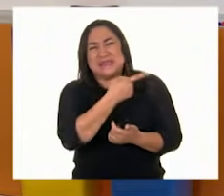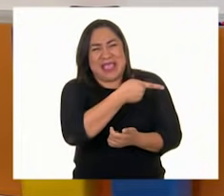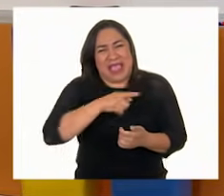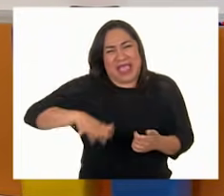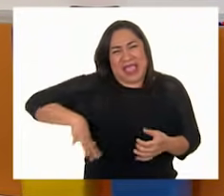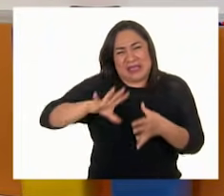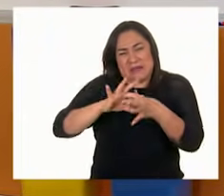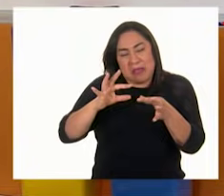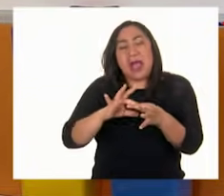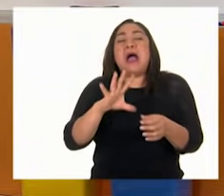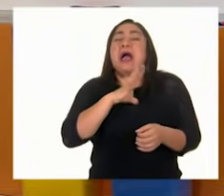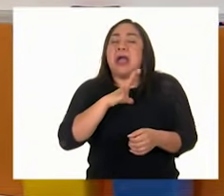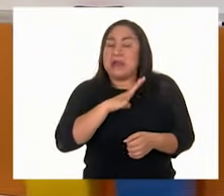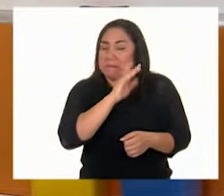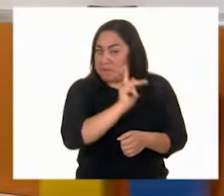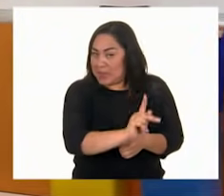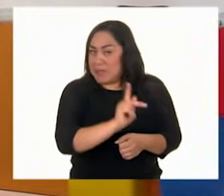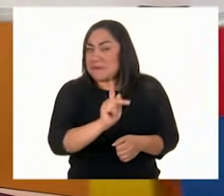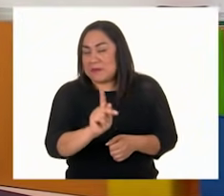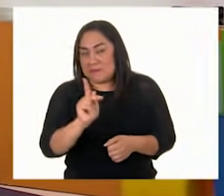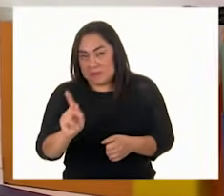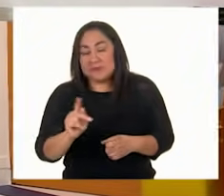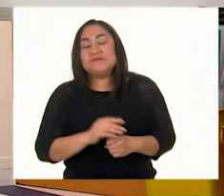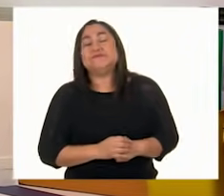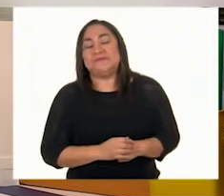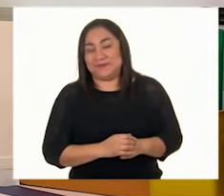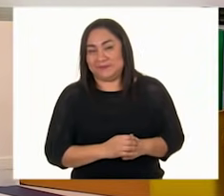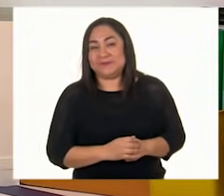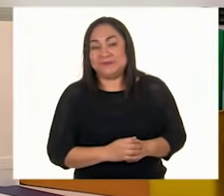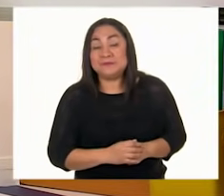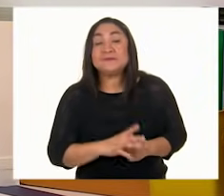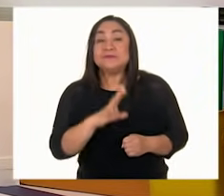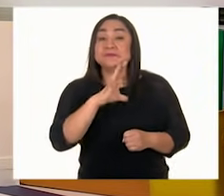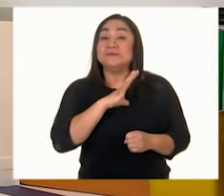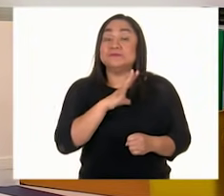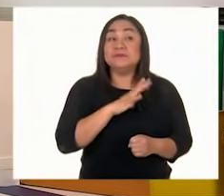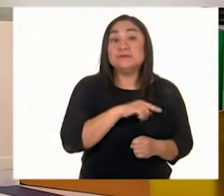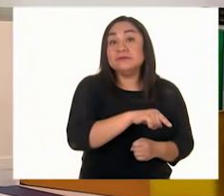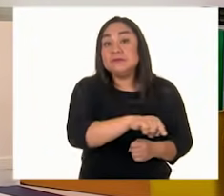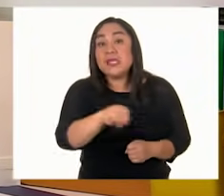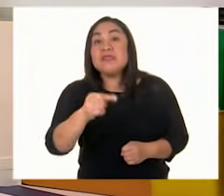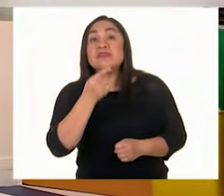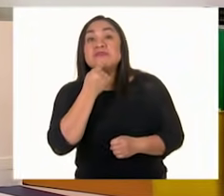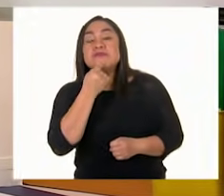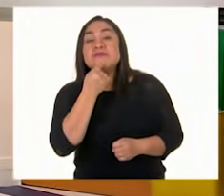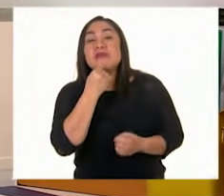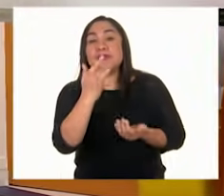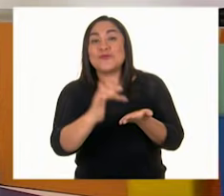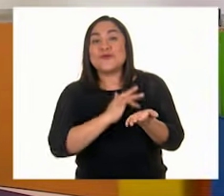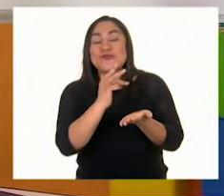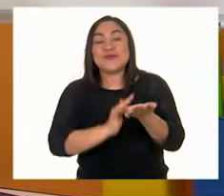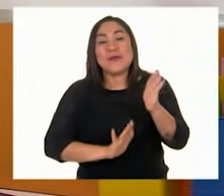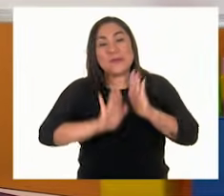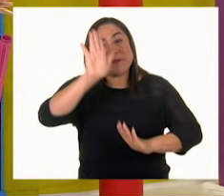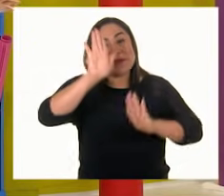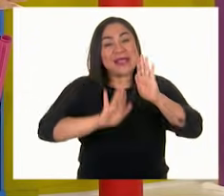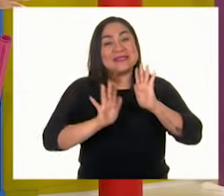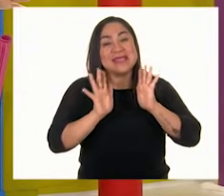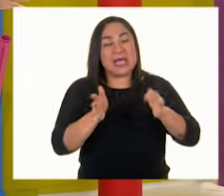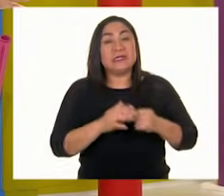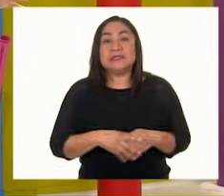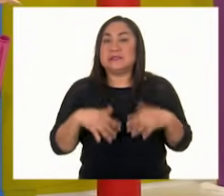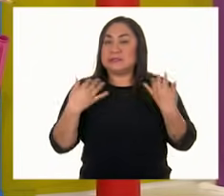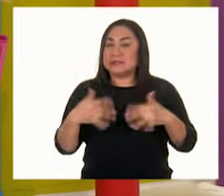ella, ¿sale? Sí. Pero ya vienen entrando las participaciones de nuestros niños. ¡Ahí vienen! Oiga, maestra, y en lo que llegan